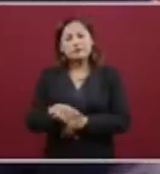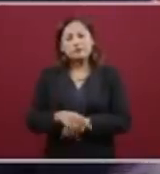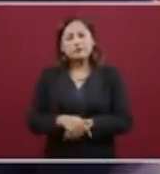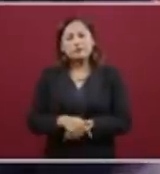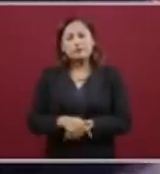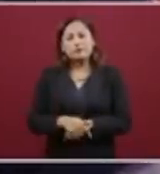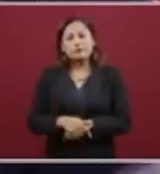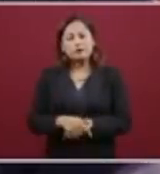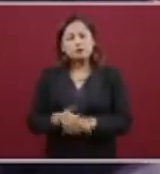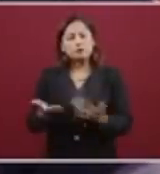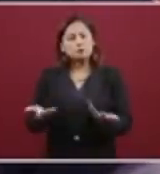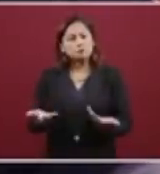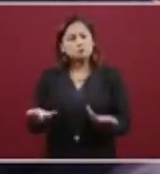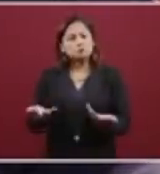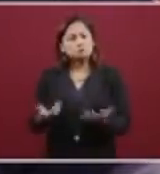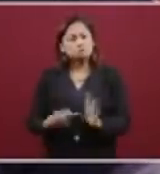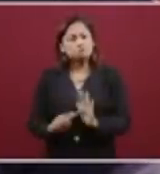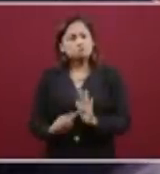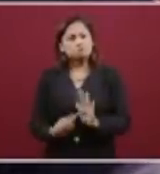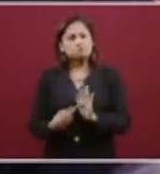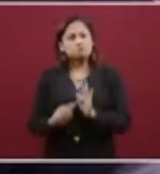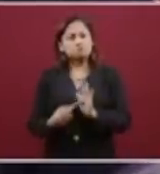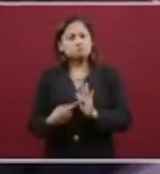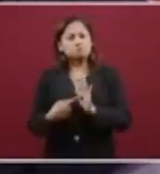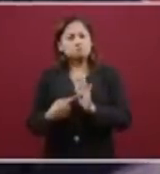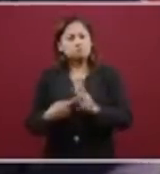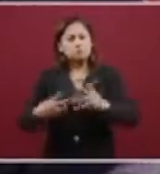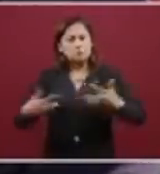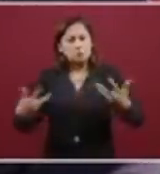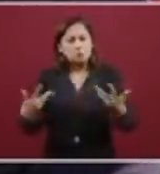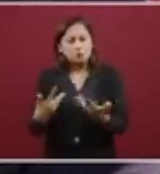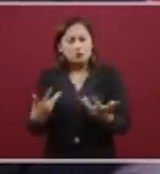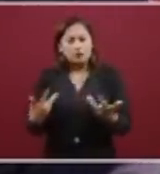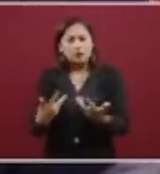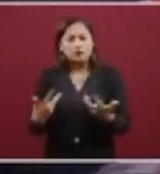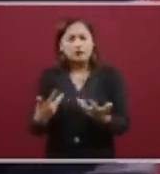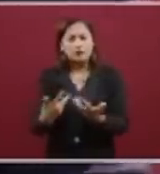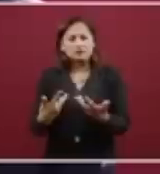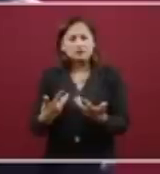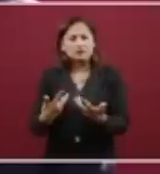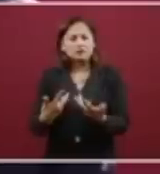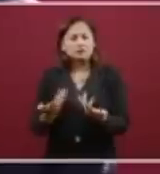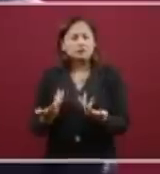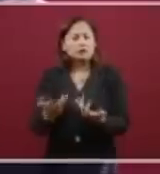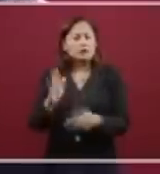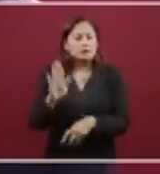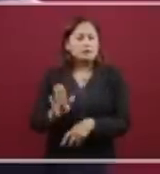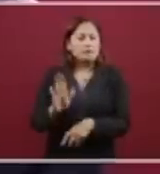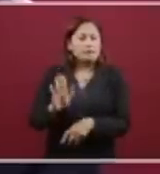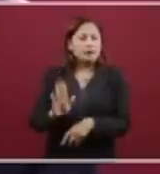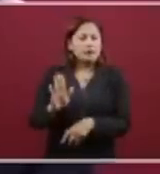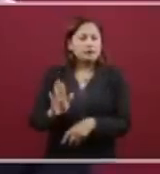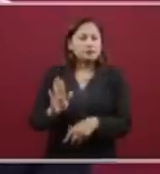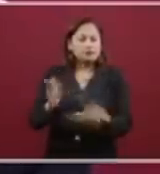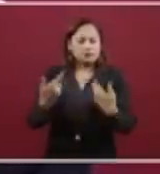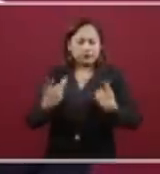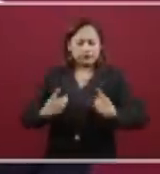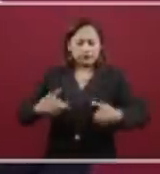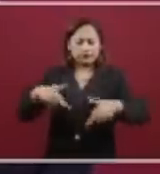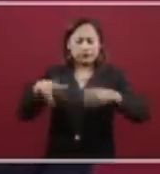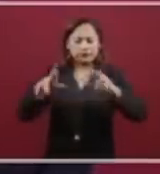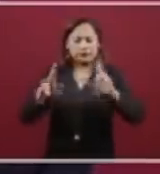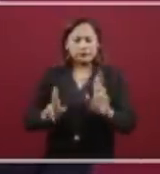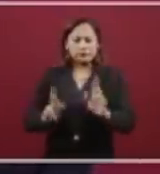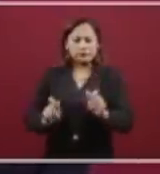actuar como los representantes de el conservadurismo